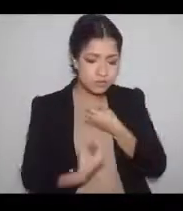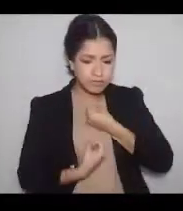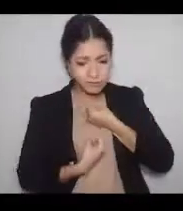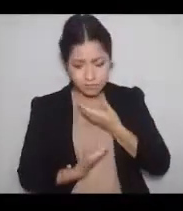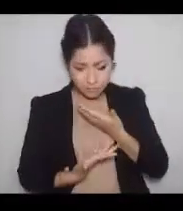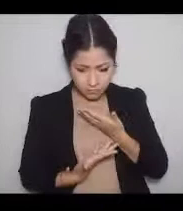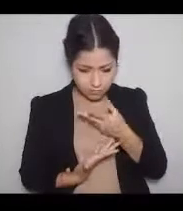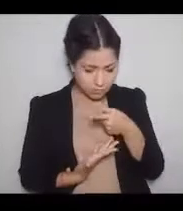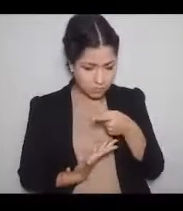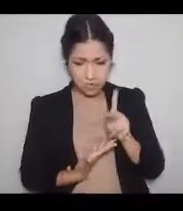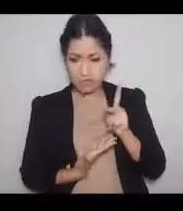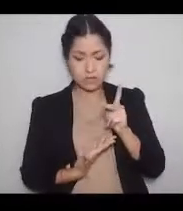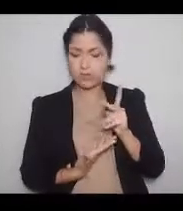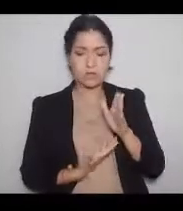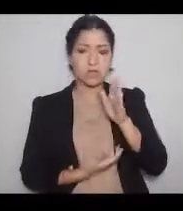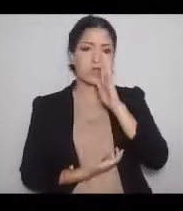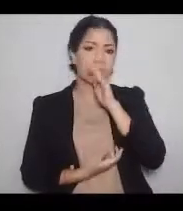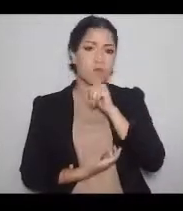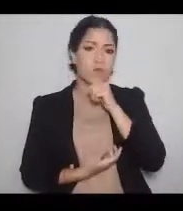De todas maneras, me ovacionaron.